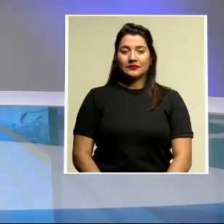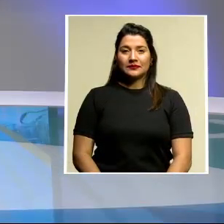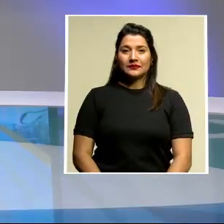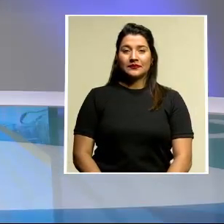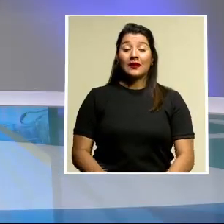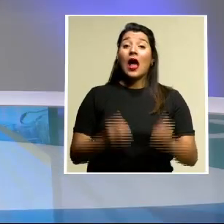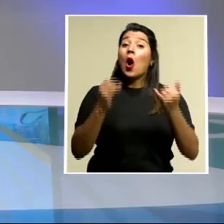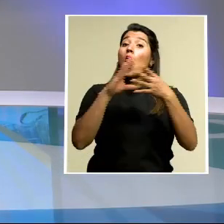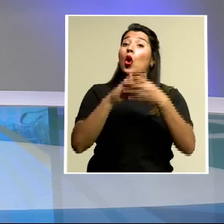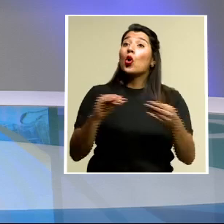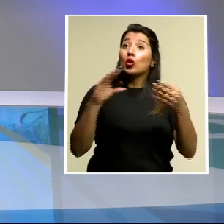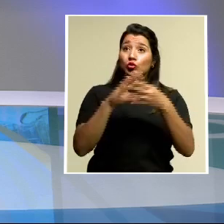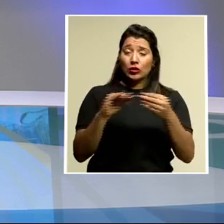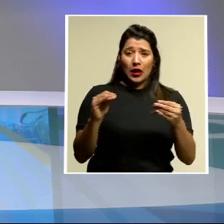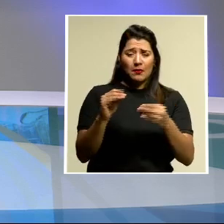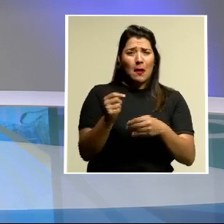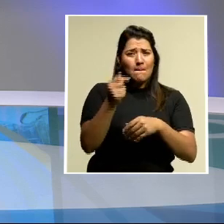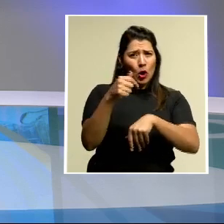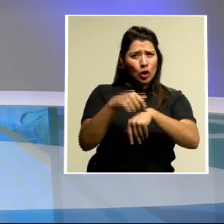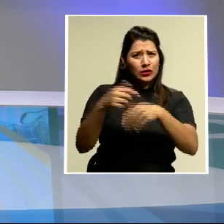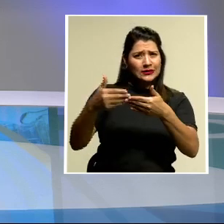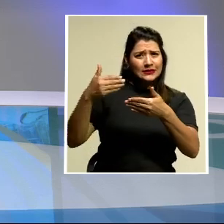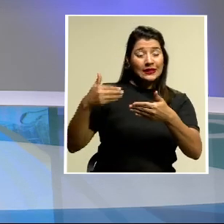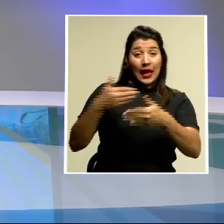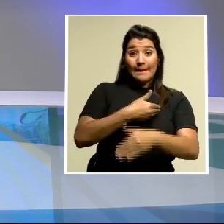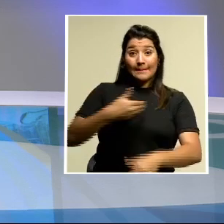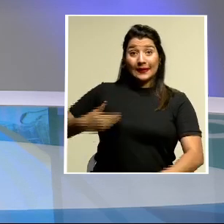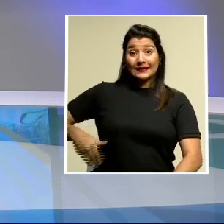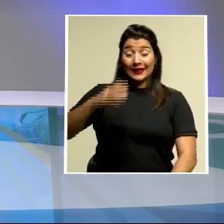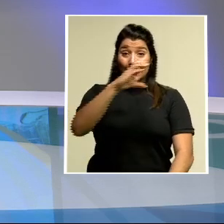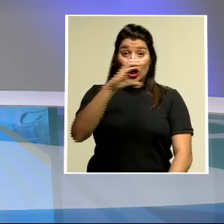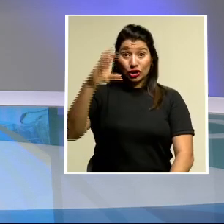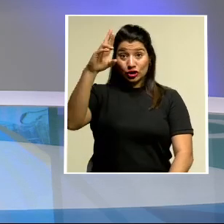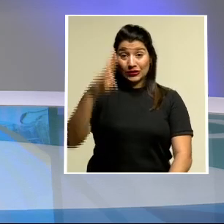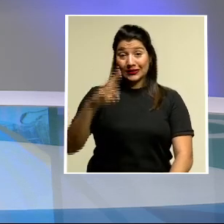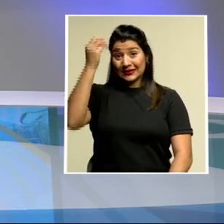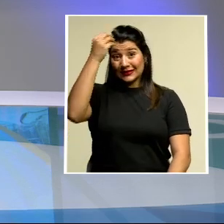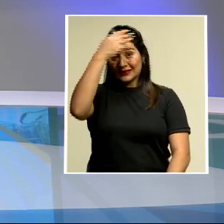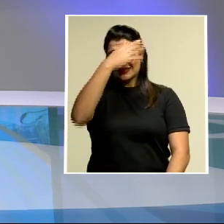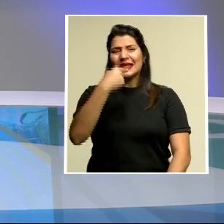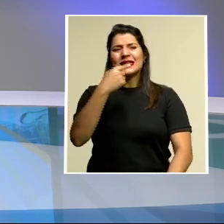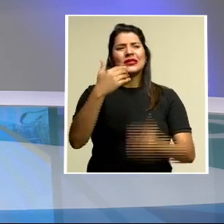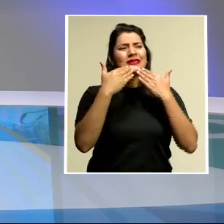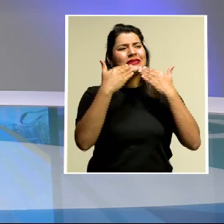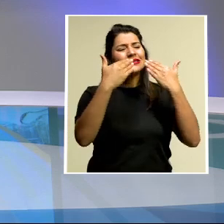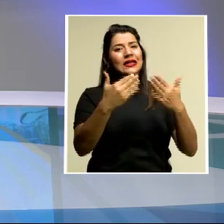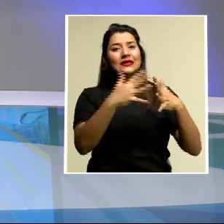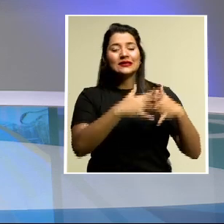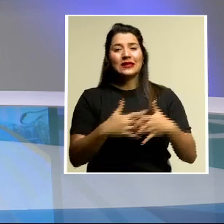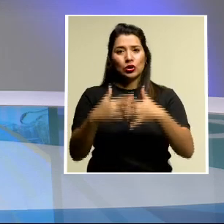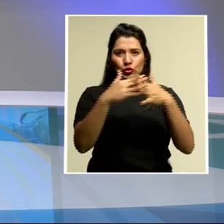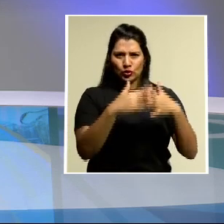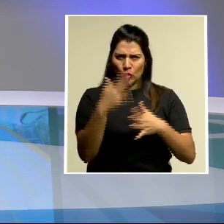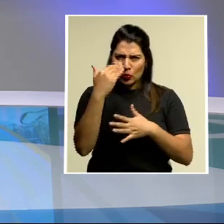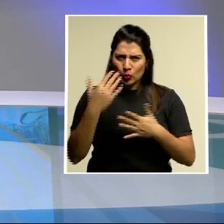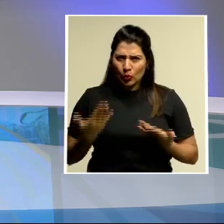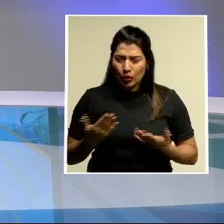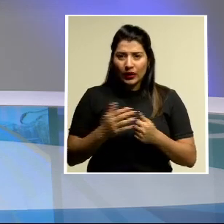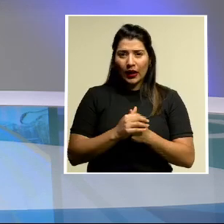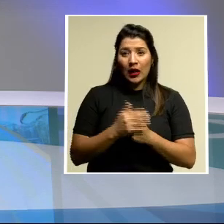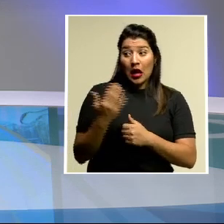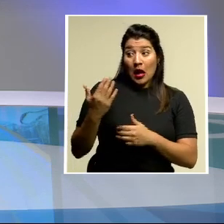Y le contamos que hace algunos minutos el presidente de la República, Carlos Alvarado, agradeció a los Estados Unidos, ya que hace